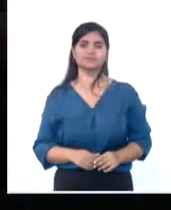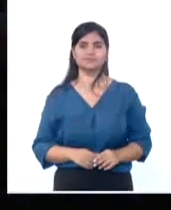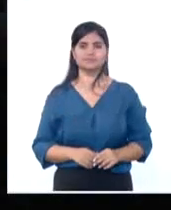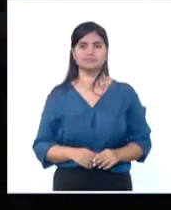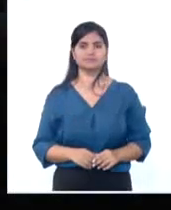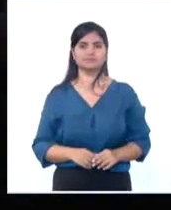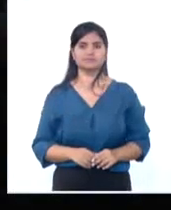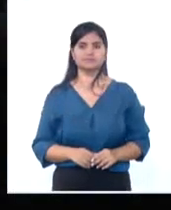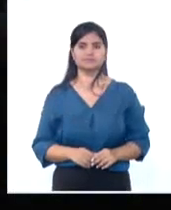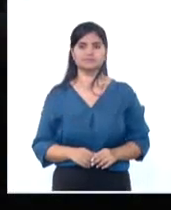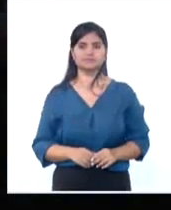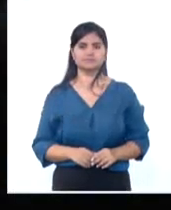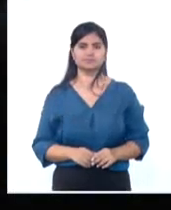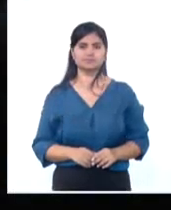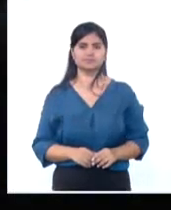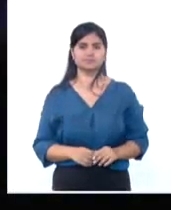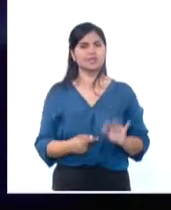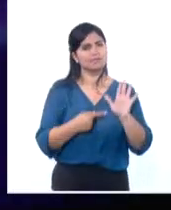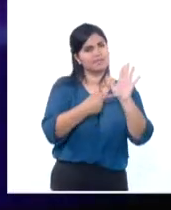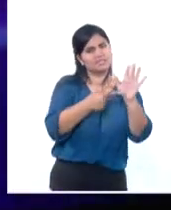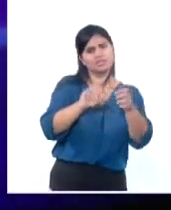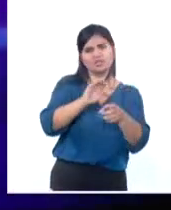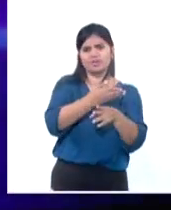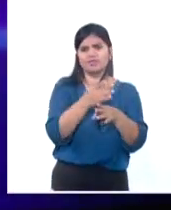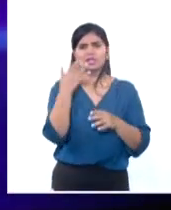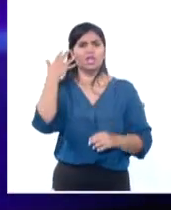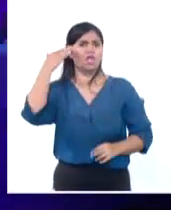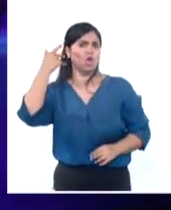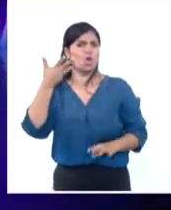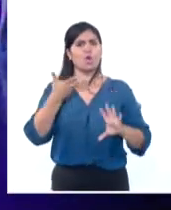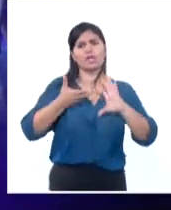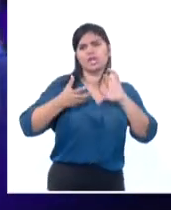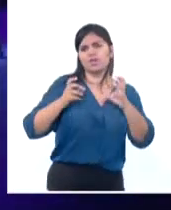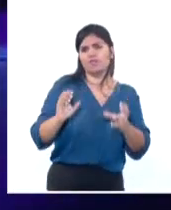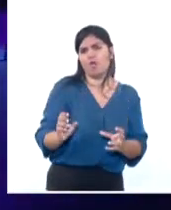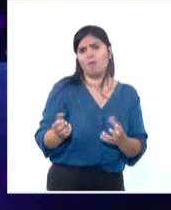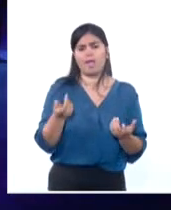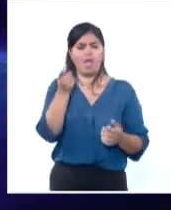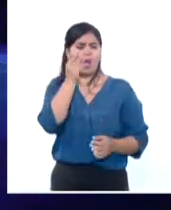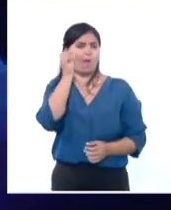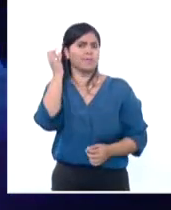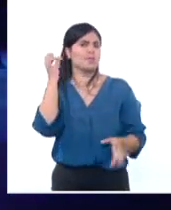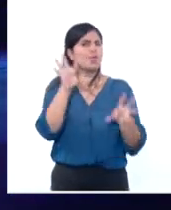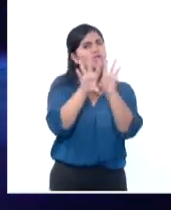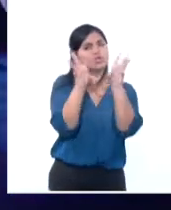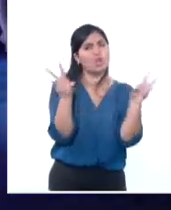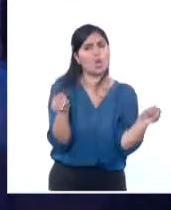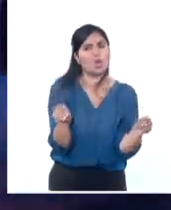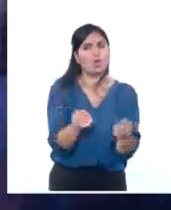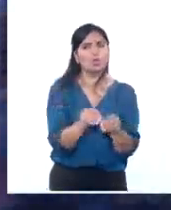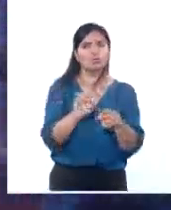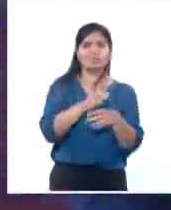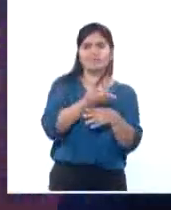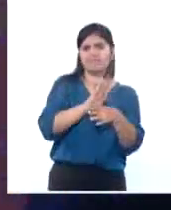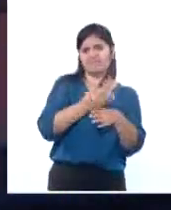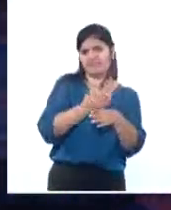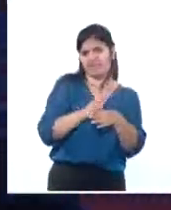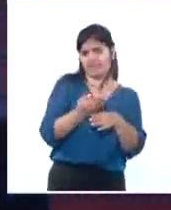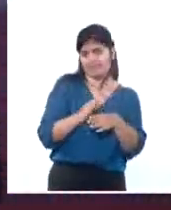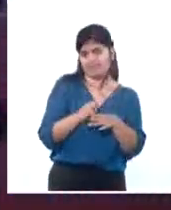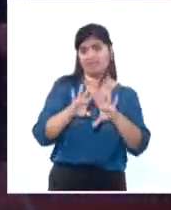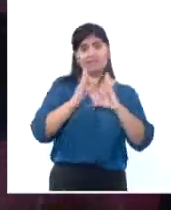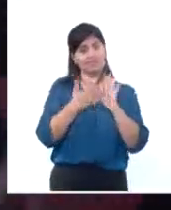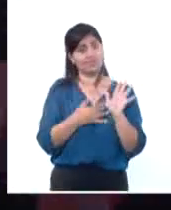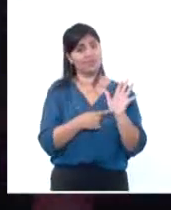Fusión de estilos, sensaciones, técnicas y ritmos define a la nueva temporada que propone el Ballet Nacional de Cuba para este mes